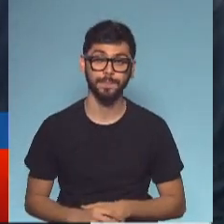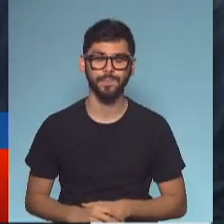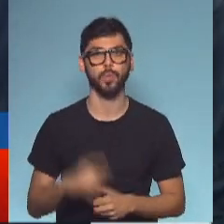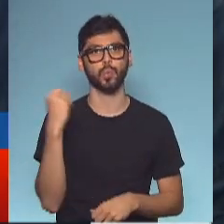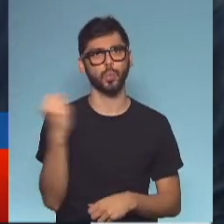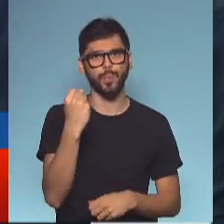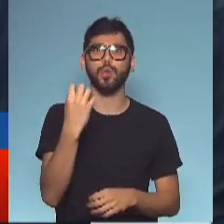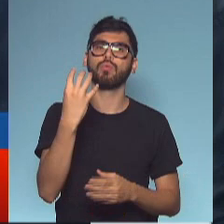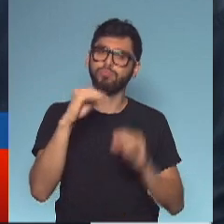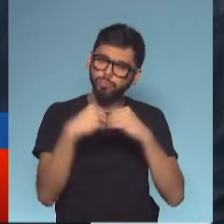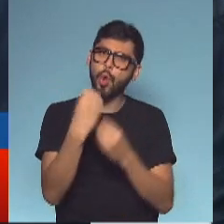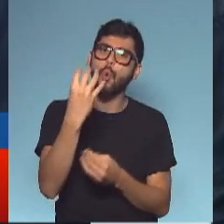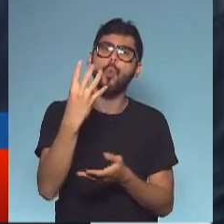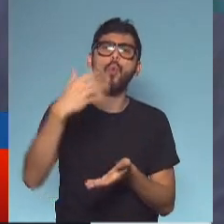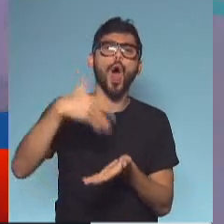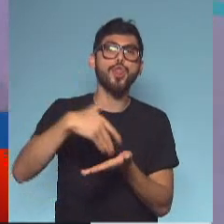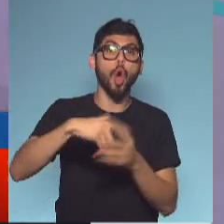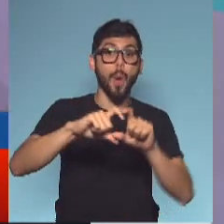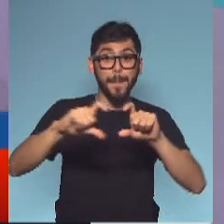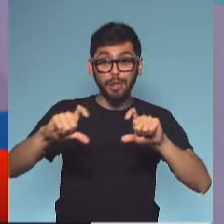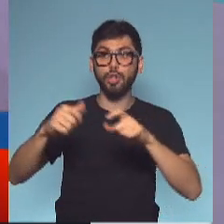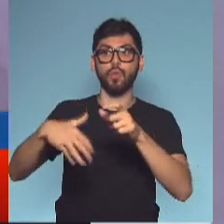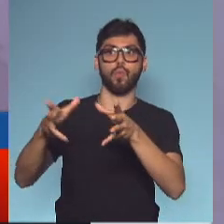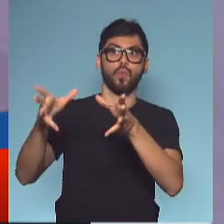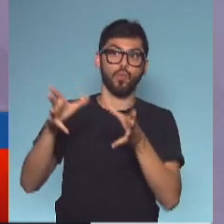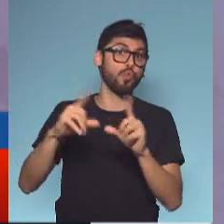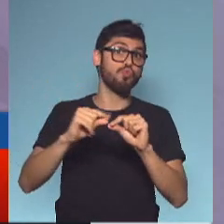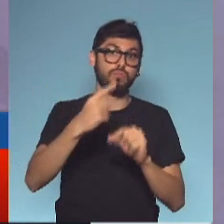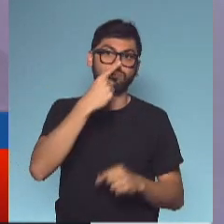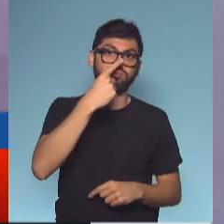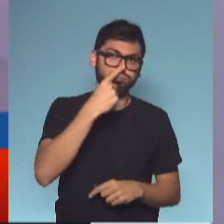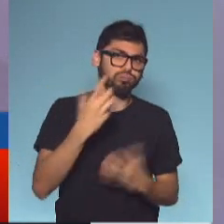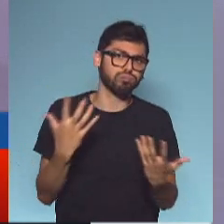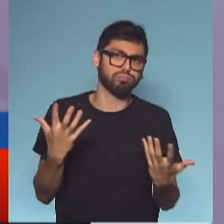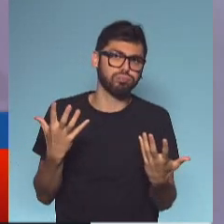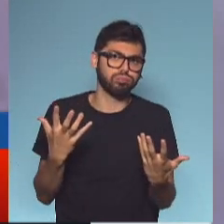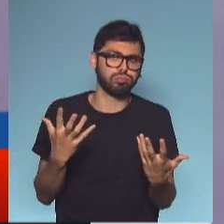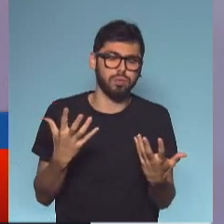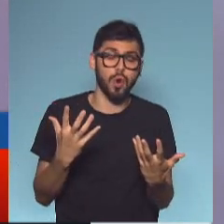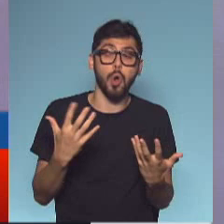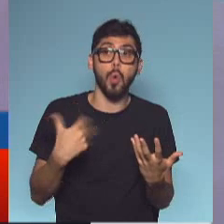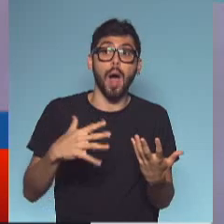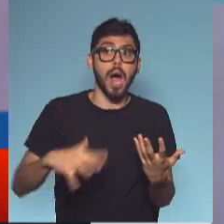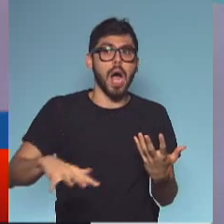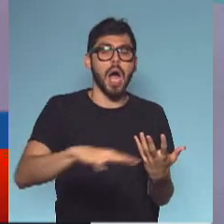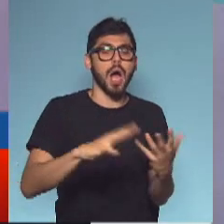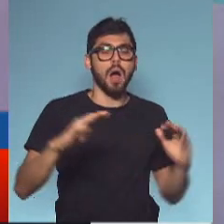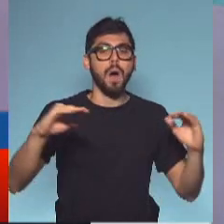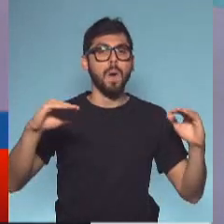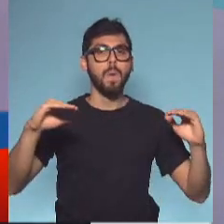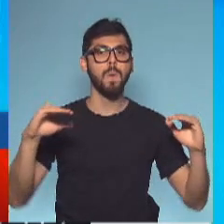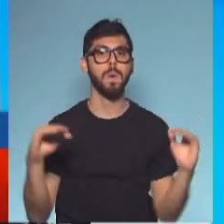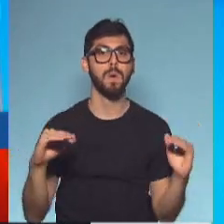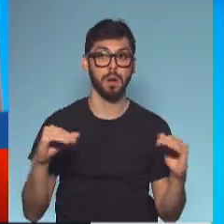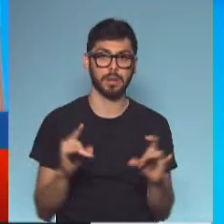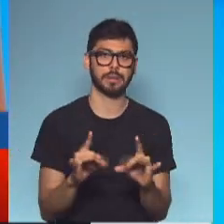4 millones entonces es un número más que interesante que seguramente va a calmar, a ayudar, ¿no?, para paliar